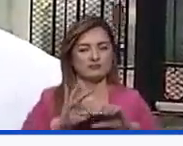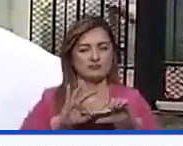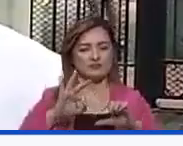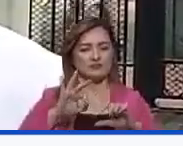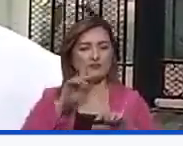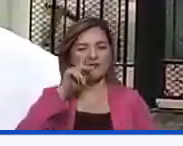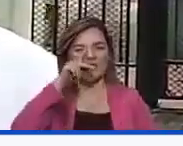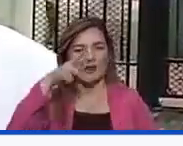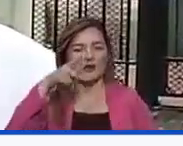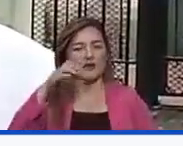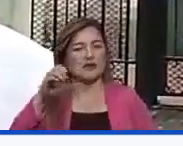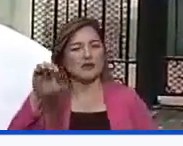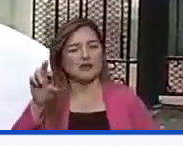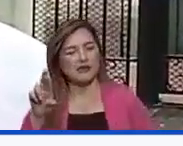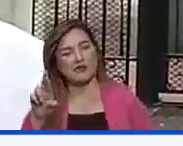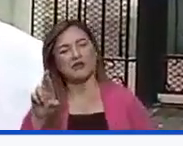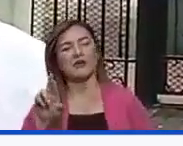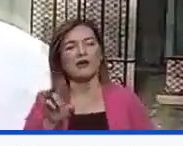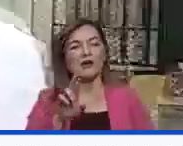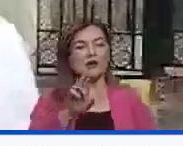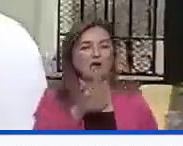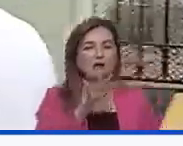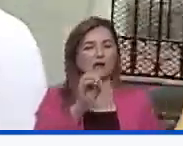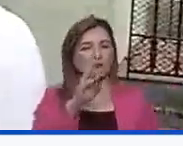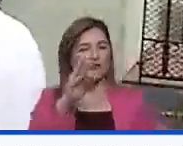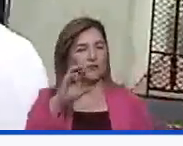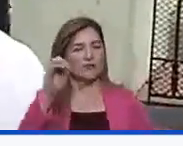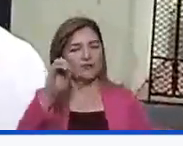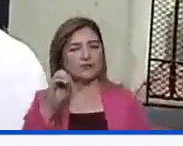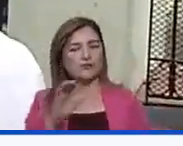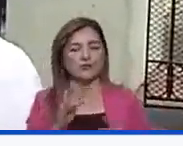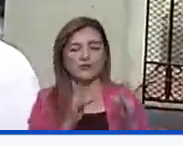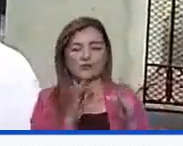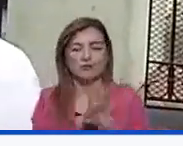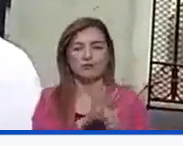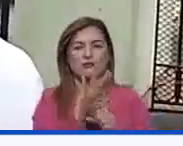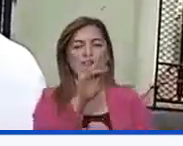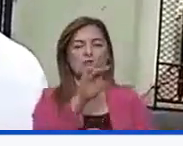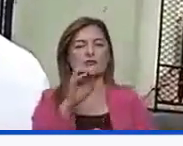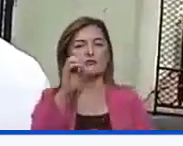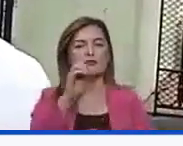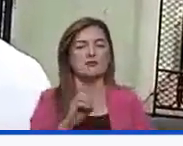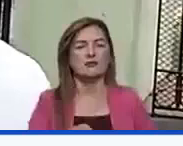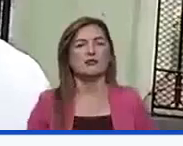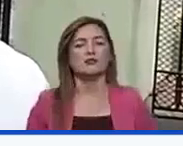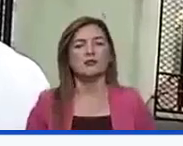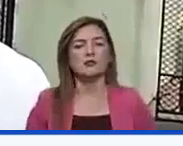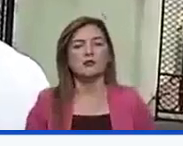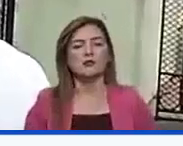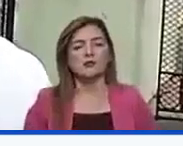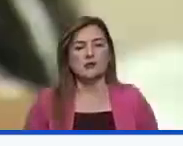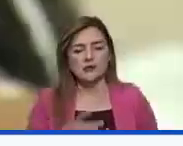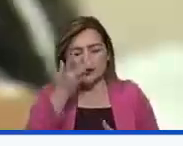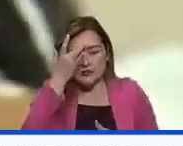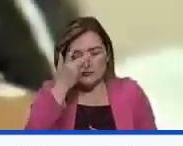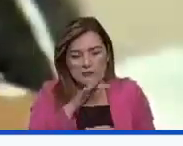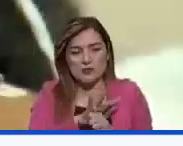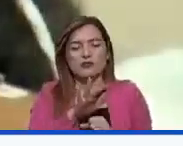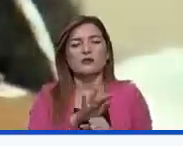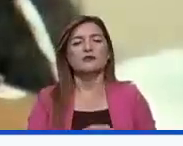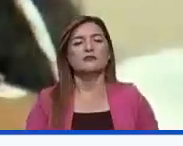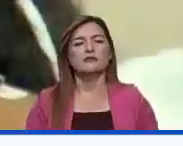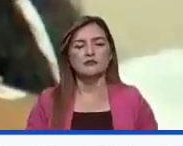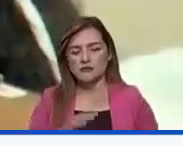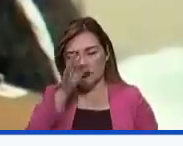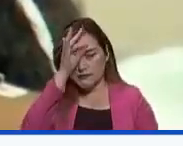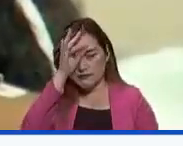que se realizan está entre un 50 y un 60%. Una ocupación de un 80% de pacientes COVID. Por lo que en esta